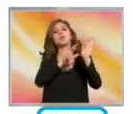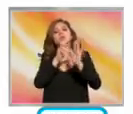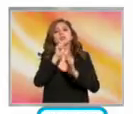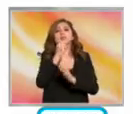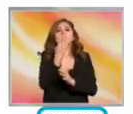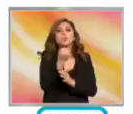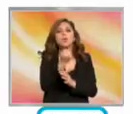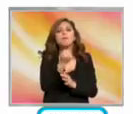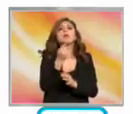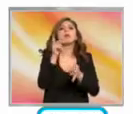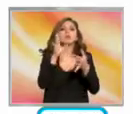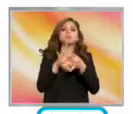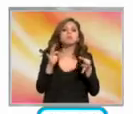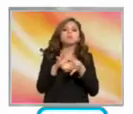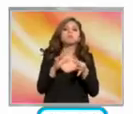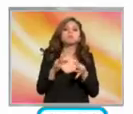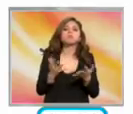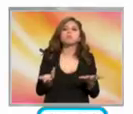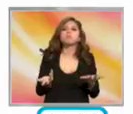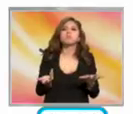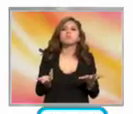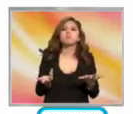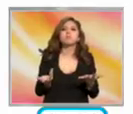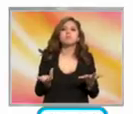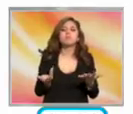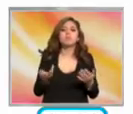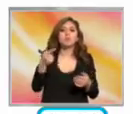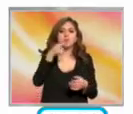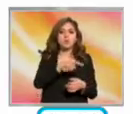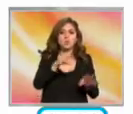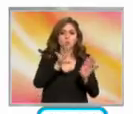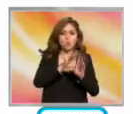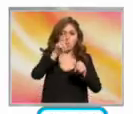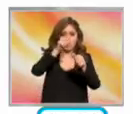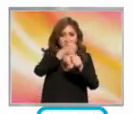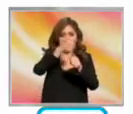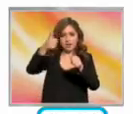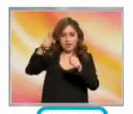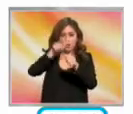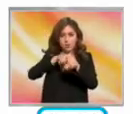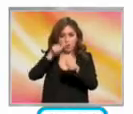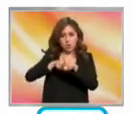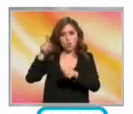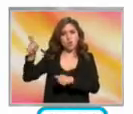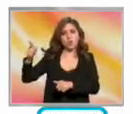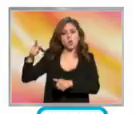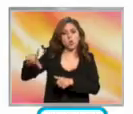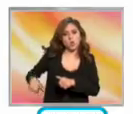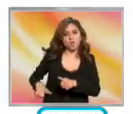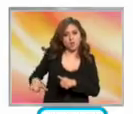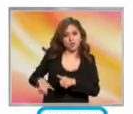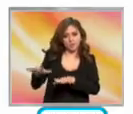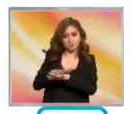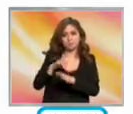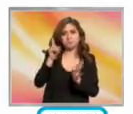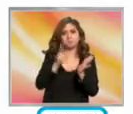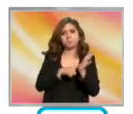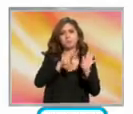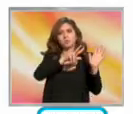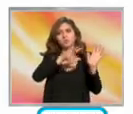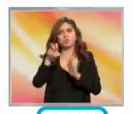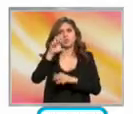establecen ya como un símbolo muy particular en cada uno de los colores establecidos por el Sí. gobierno. Sí.